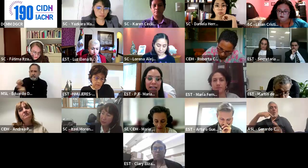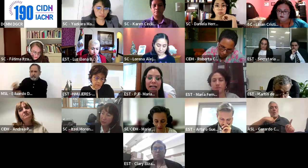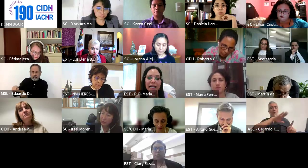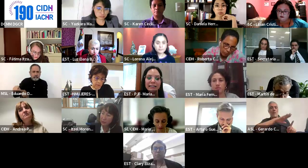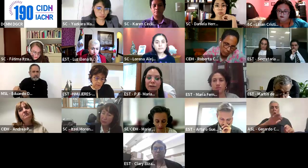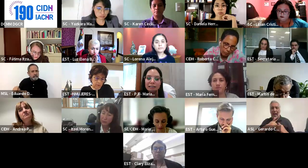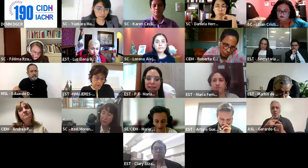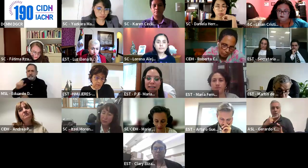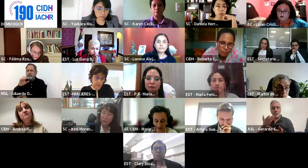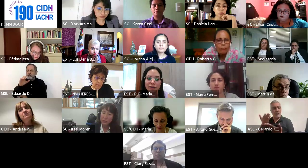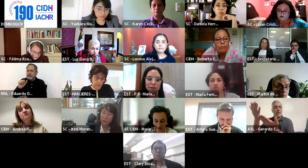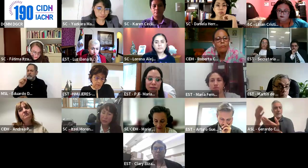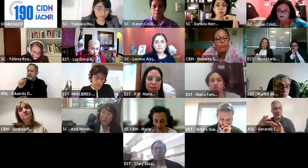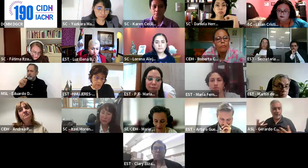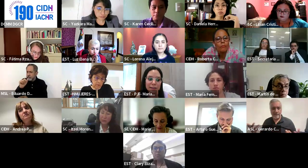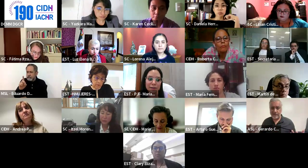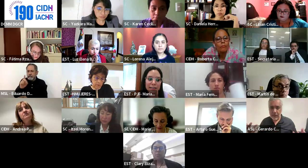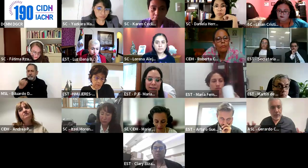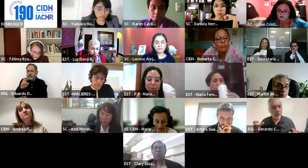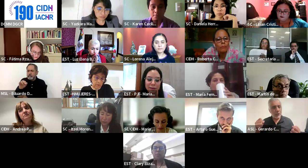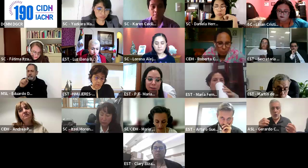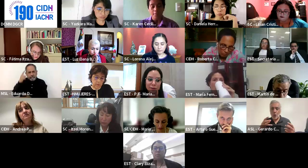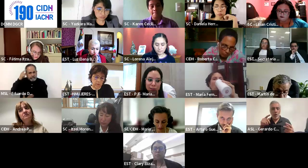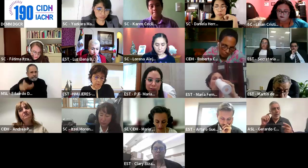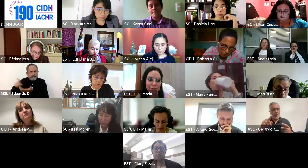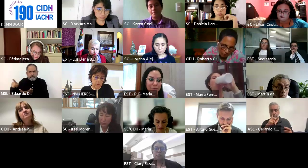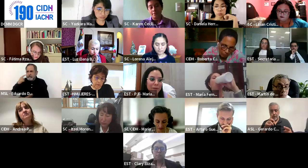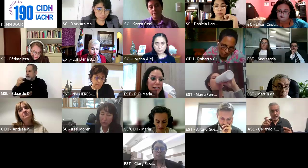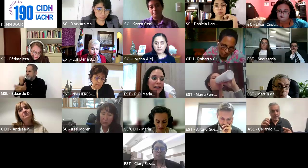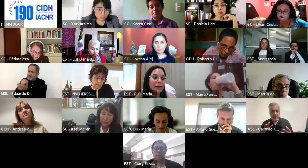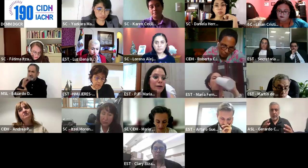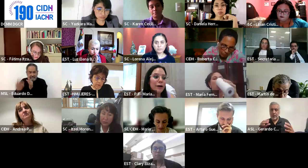jurídica en igualdad de condiciones respecto de las demás personas.